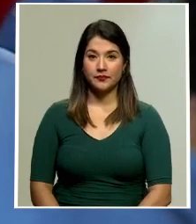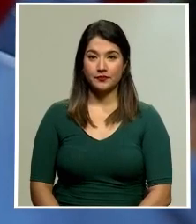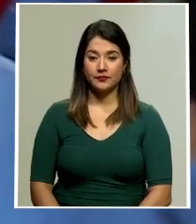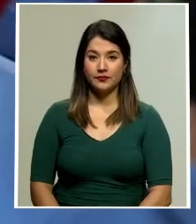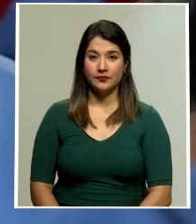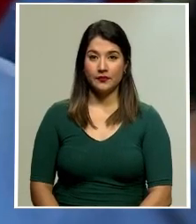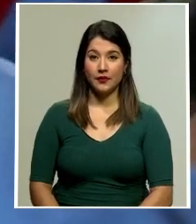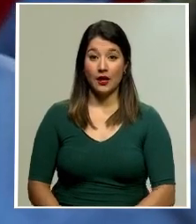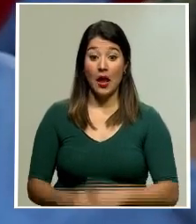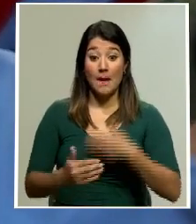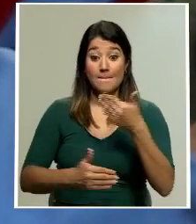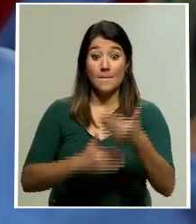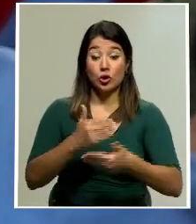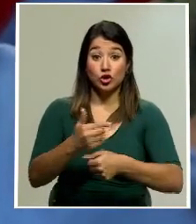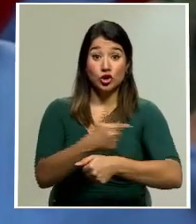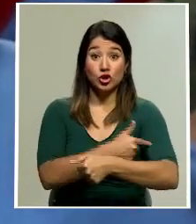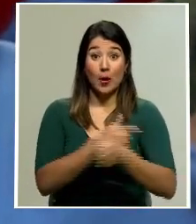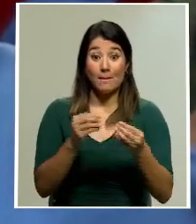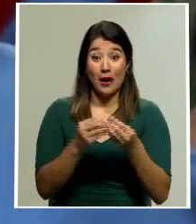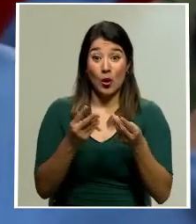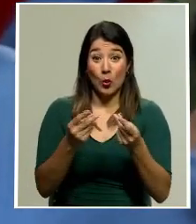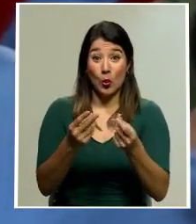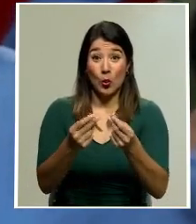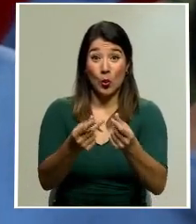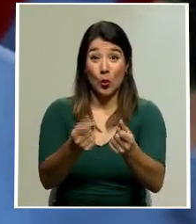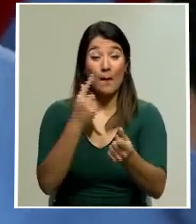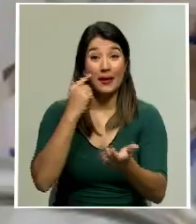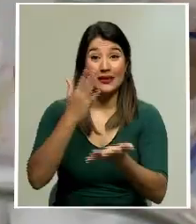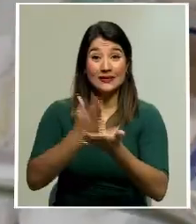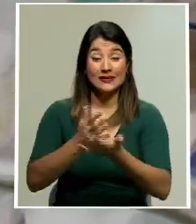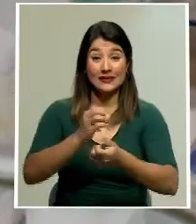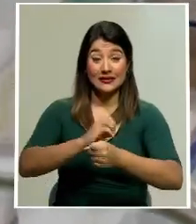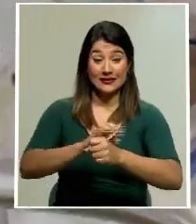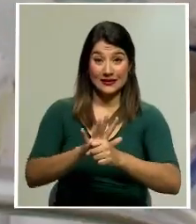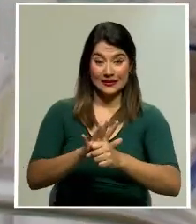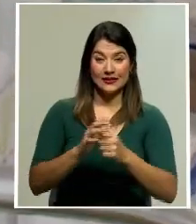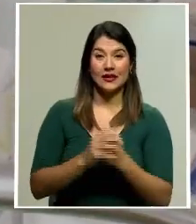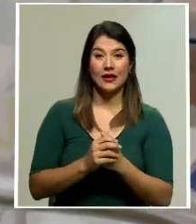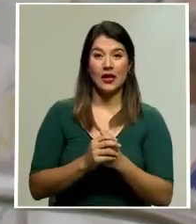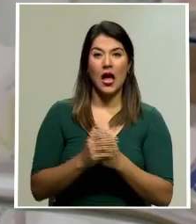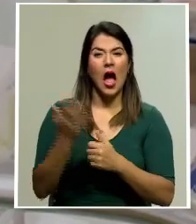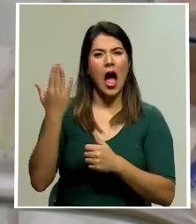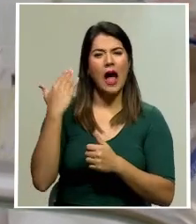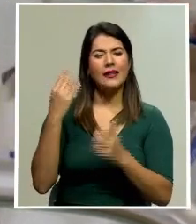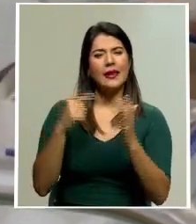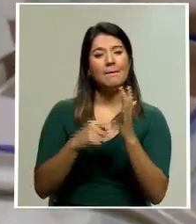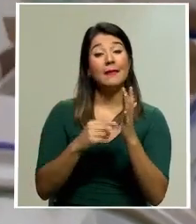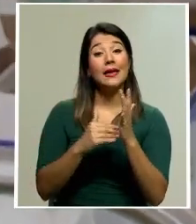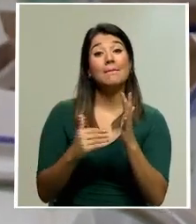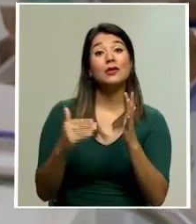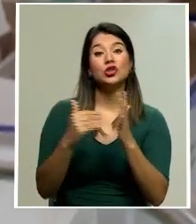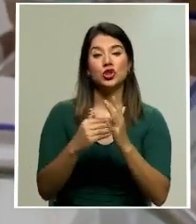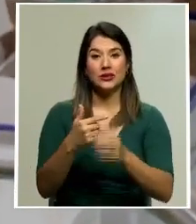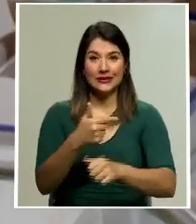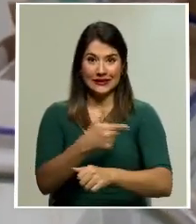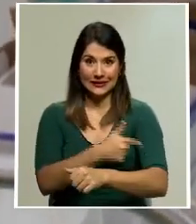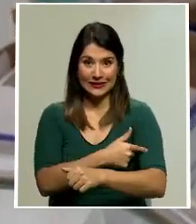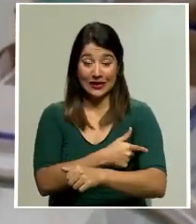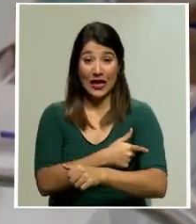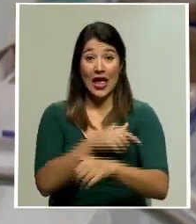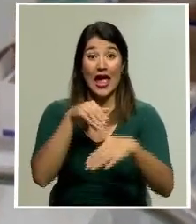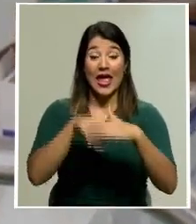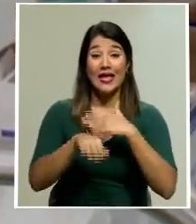Se aceleran las campañas de vacunación contra el coronavirus. El mundo había llegado a 1.000 millones de dosis administradas al cabo